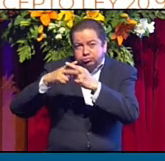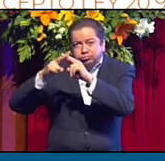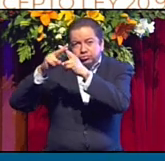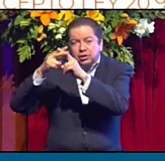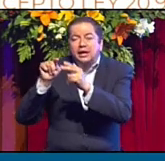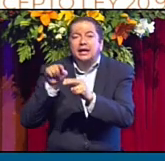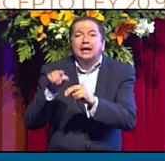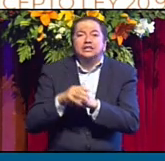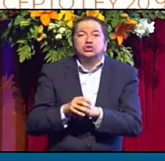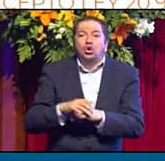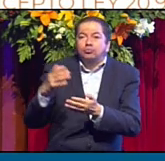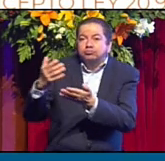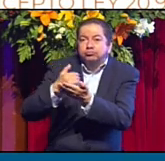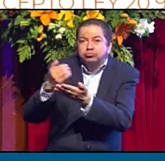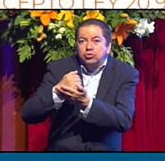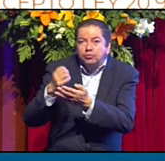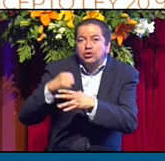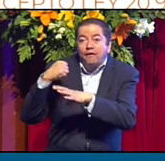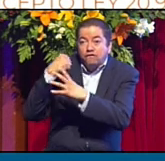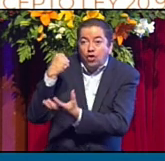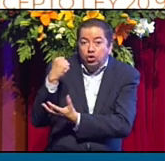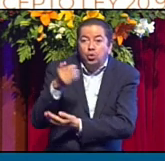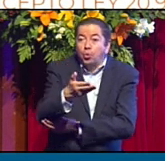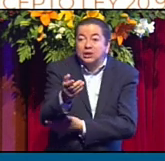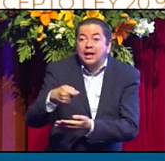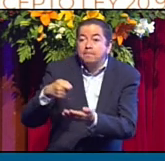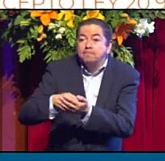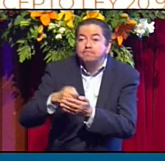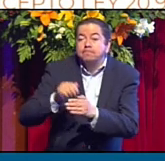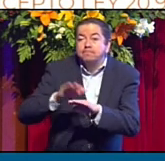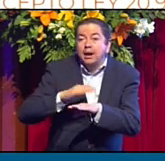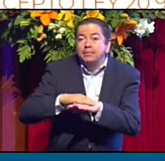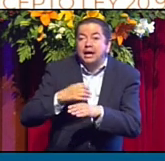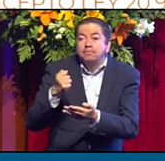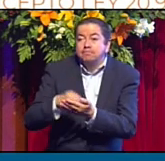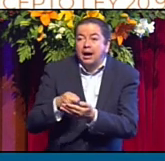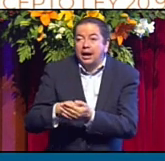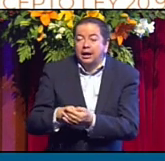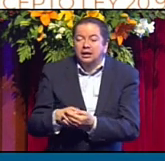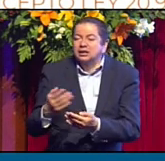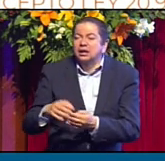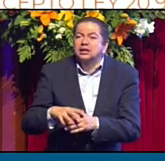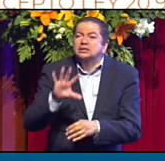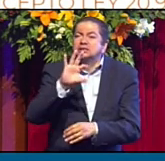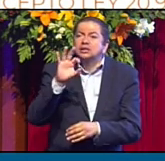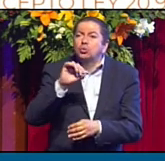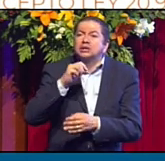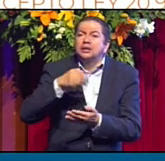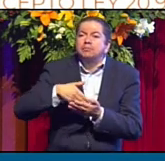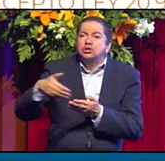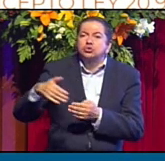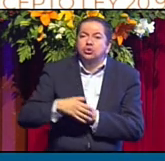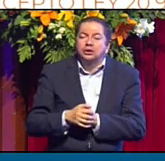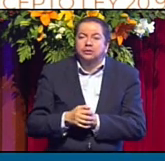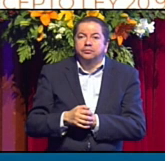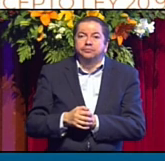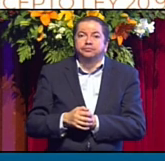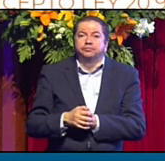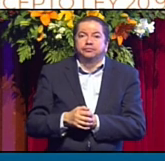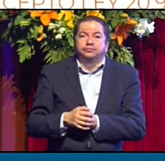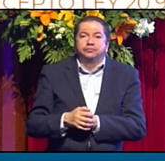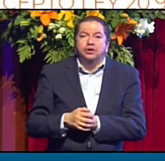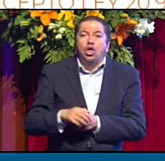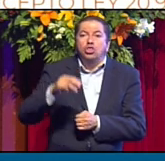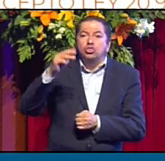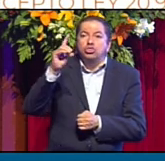fondos. Y esos fondos son por los papeles que ustedes pagan. Pero ¿qué es lo que hemos hecho con esos fondos, con esos 50 millones de pesos? La DON digital.